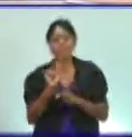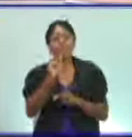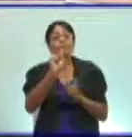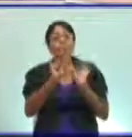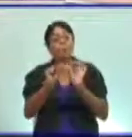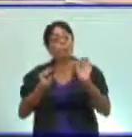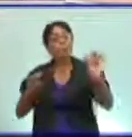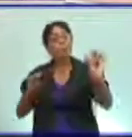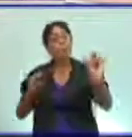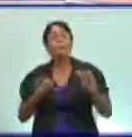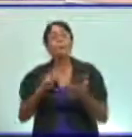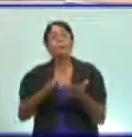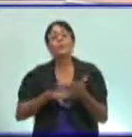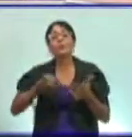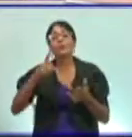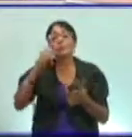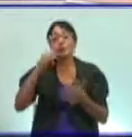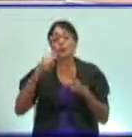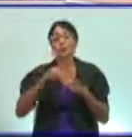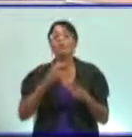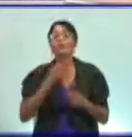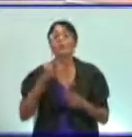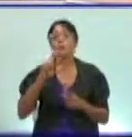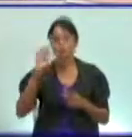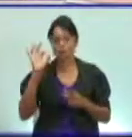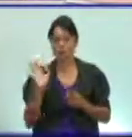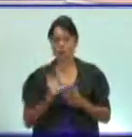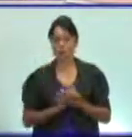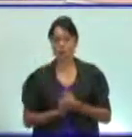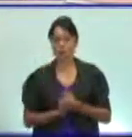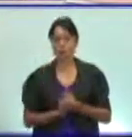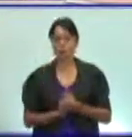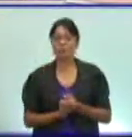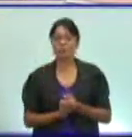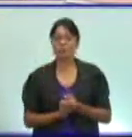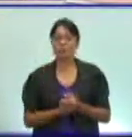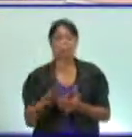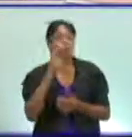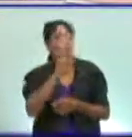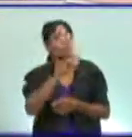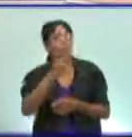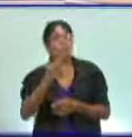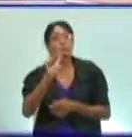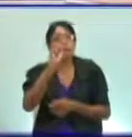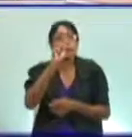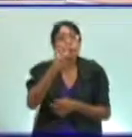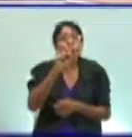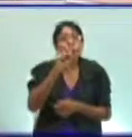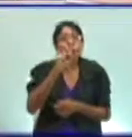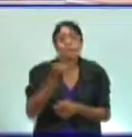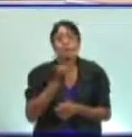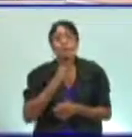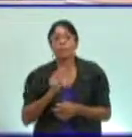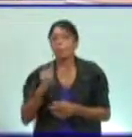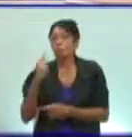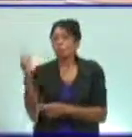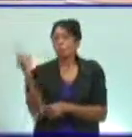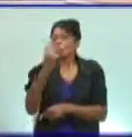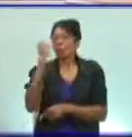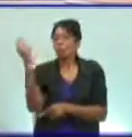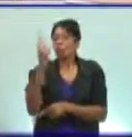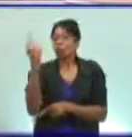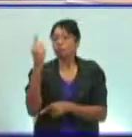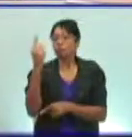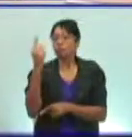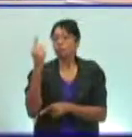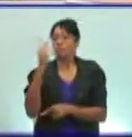leyenda, siempre buscar exactamente el punto donde está. Si es un punto, en este caso, el ciclón lo localizamos como un punto,